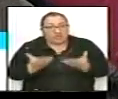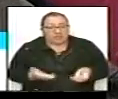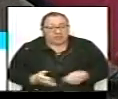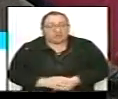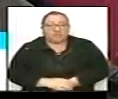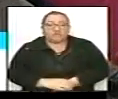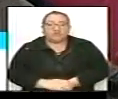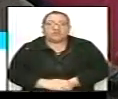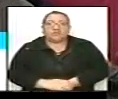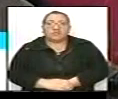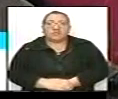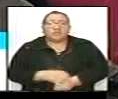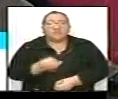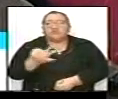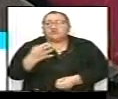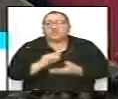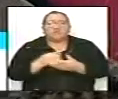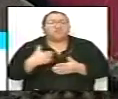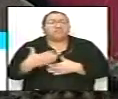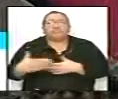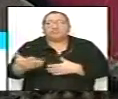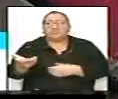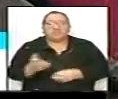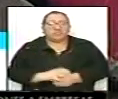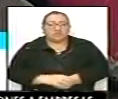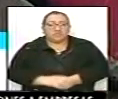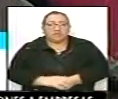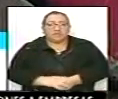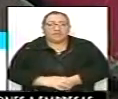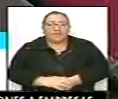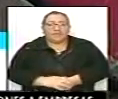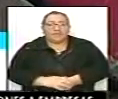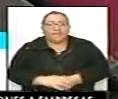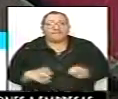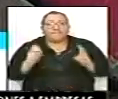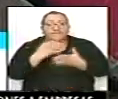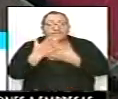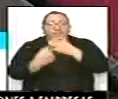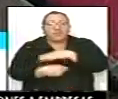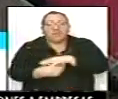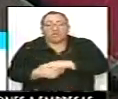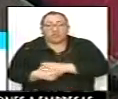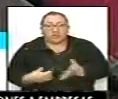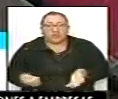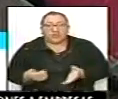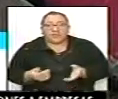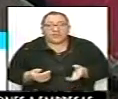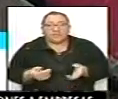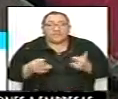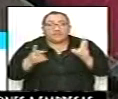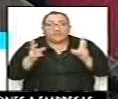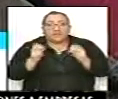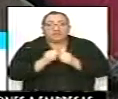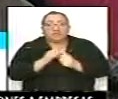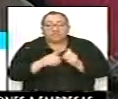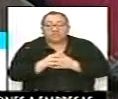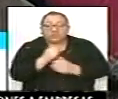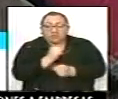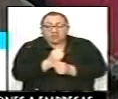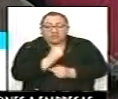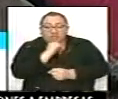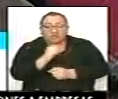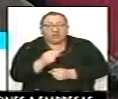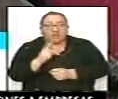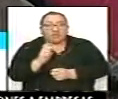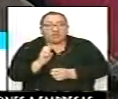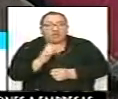los deja pasar casi la mayoría de ellos, los temas de corrupción y los temas, como se ha señalado acá, de falta